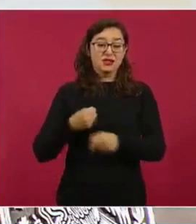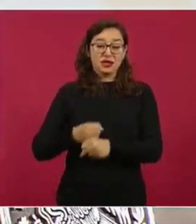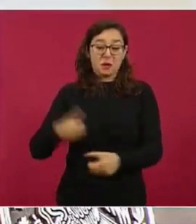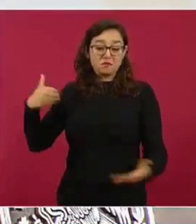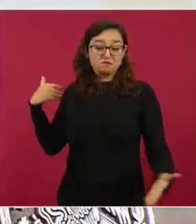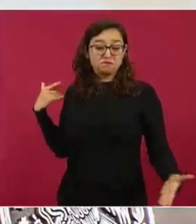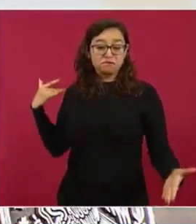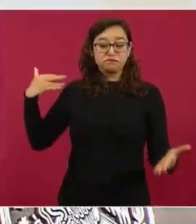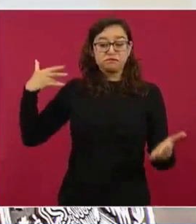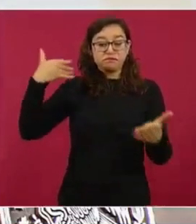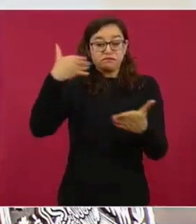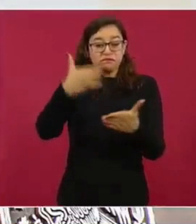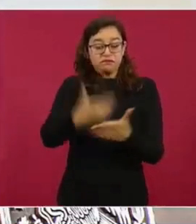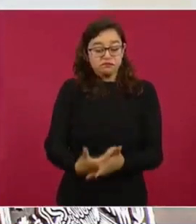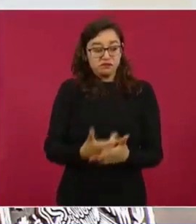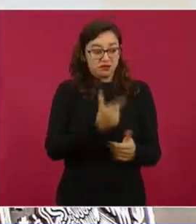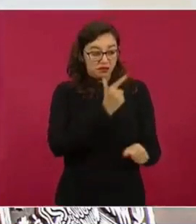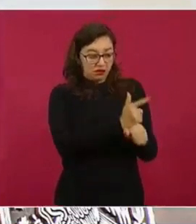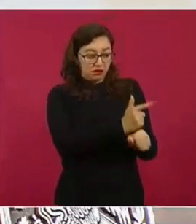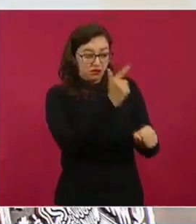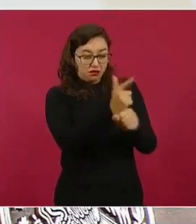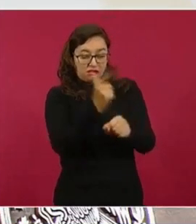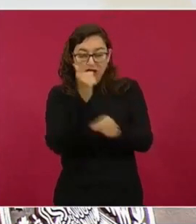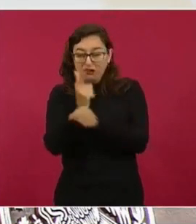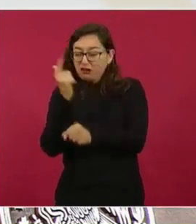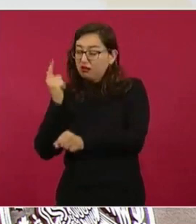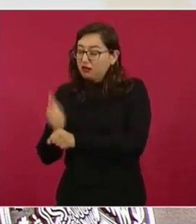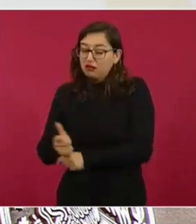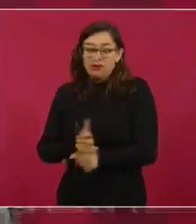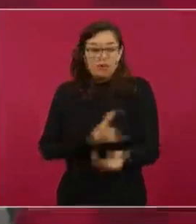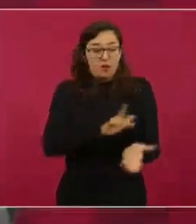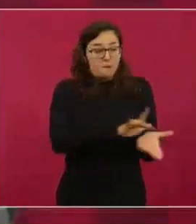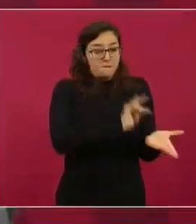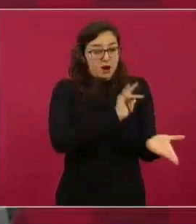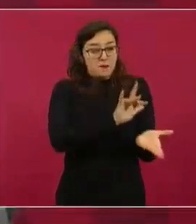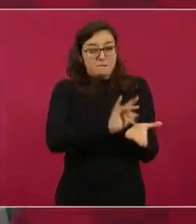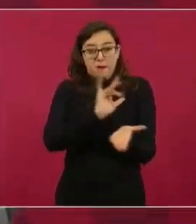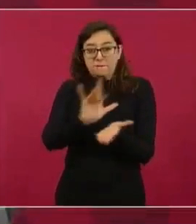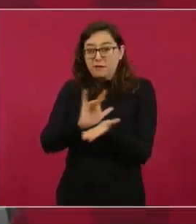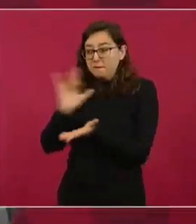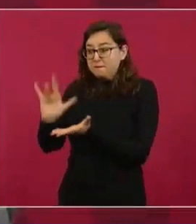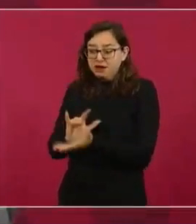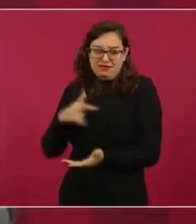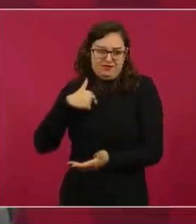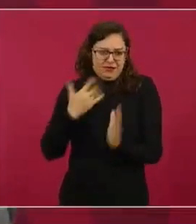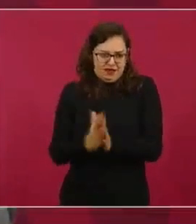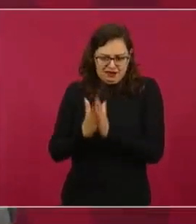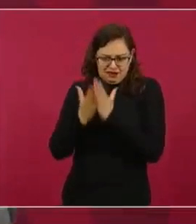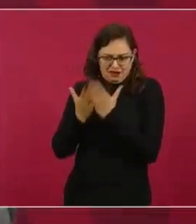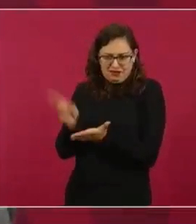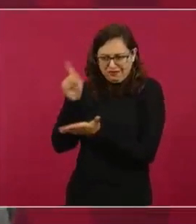libro sobre todas las privatizaciones.